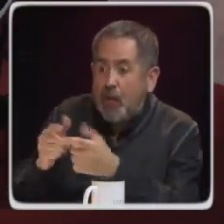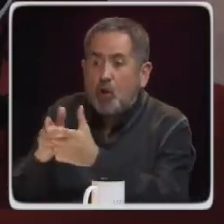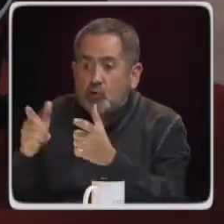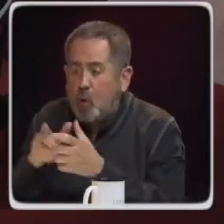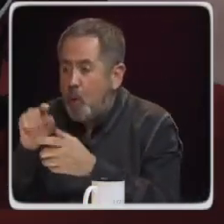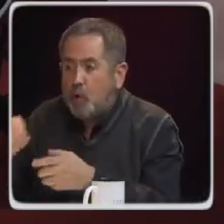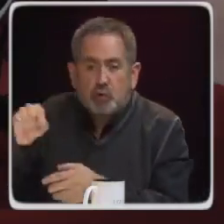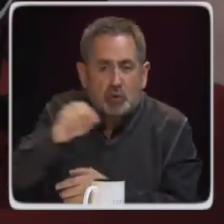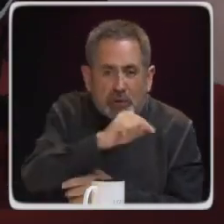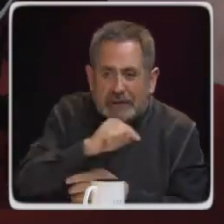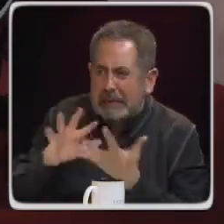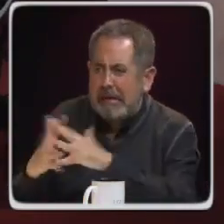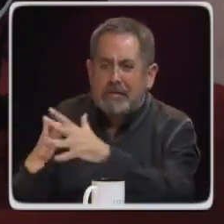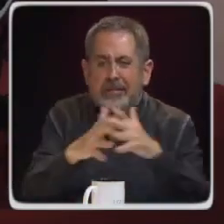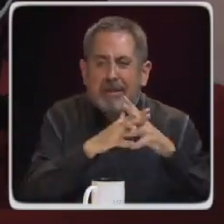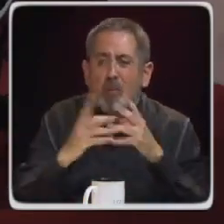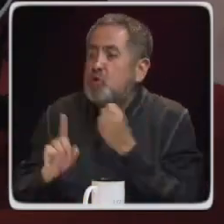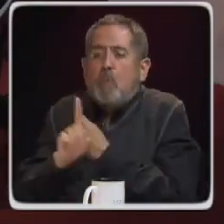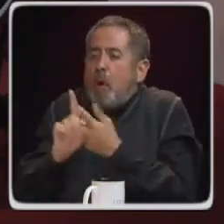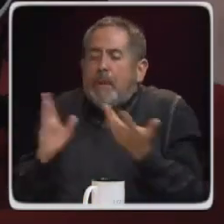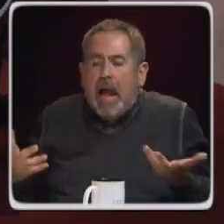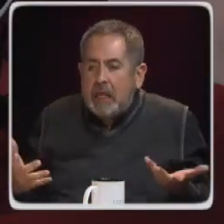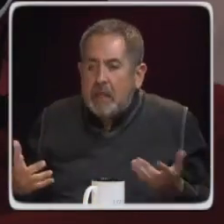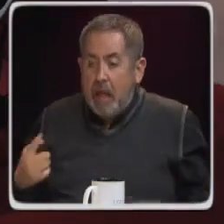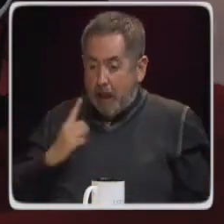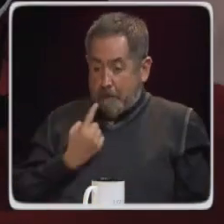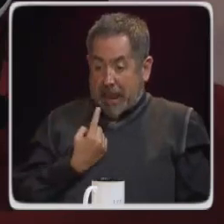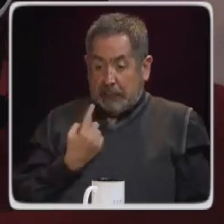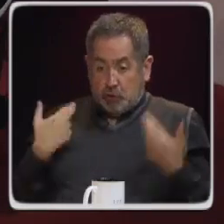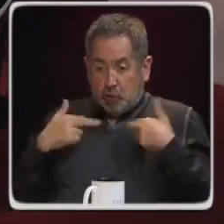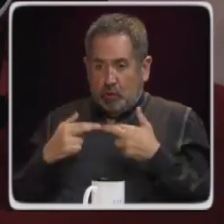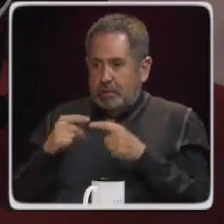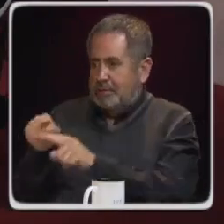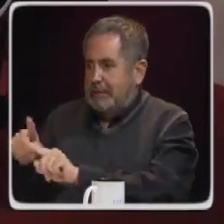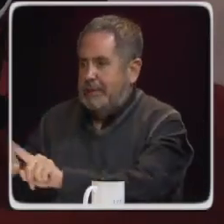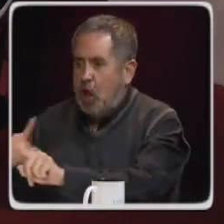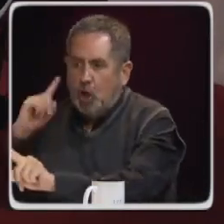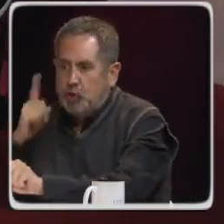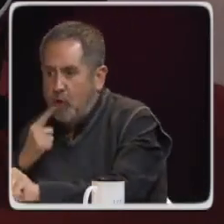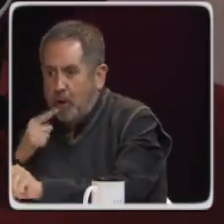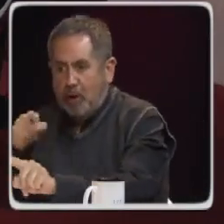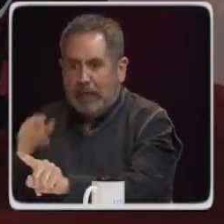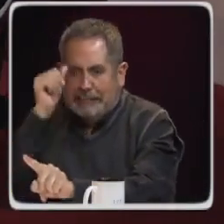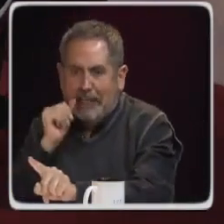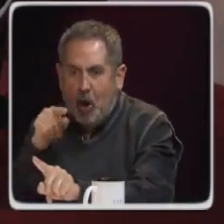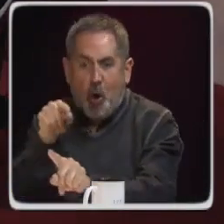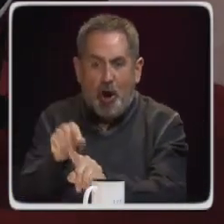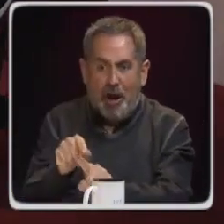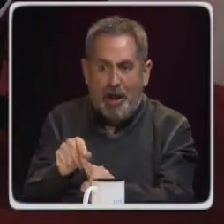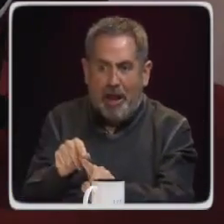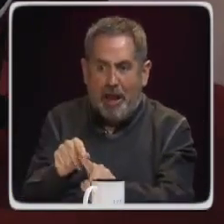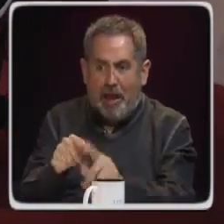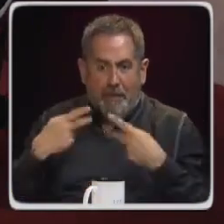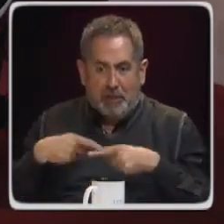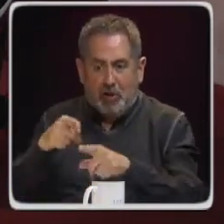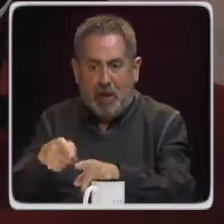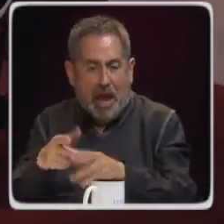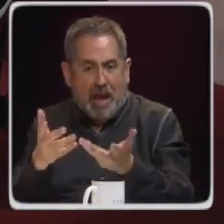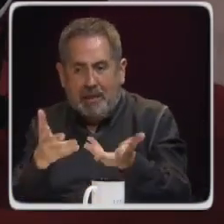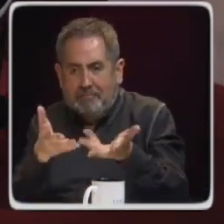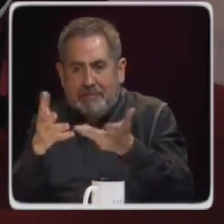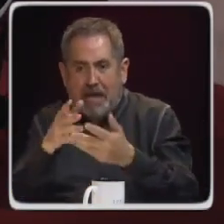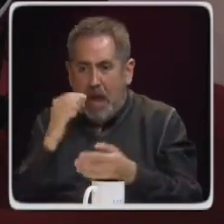en el que viene, es observar qué pasó aquí con esta gestión. Nosotros tenemos la facultad de revisión de gestión. Y entonces en esta revisión de gestión